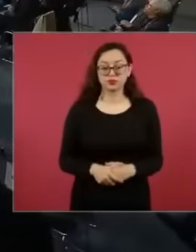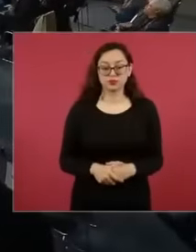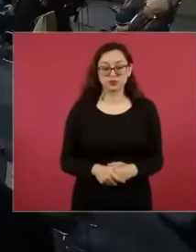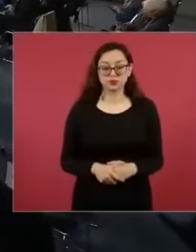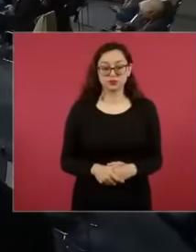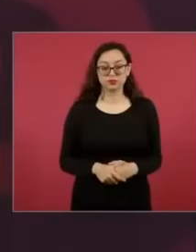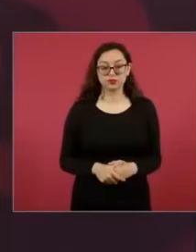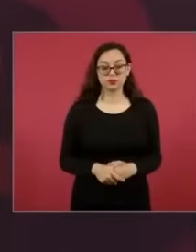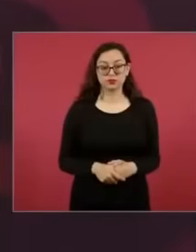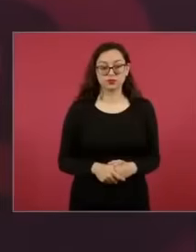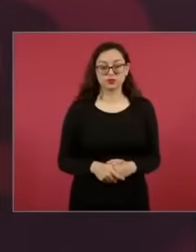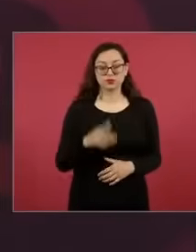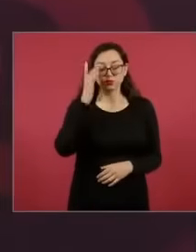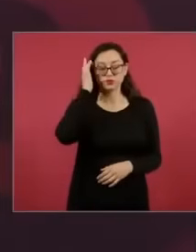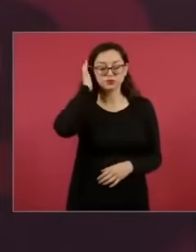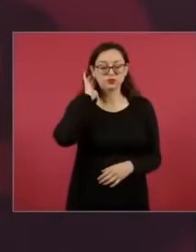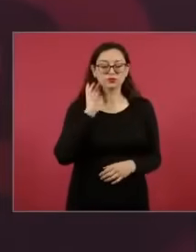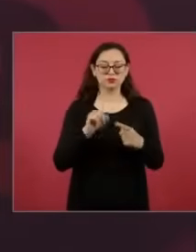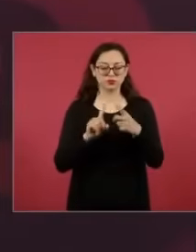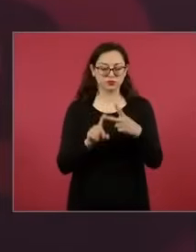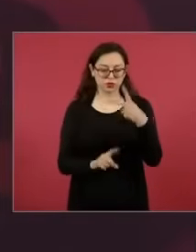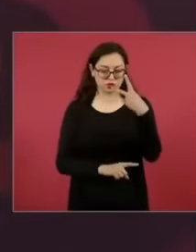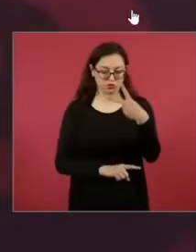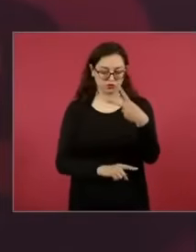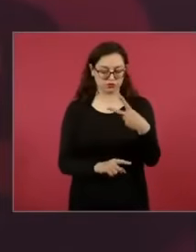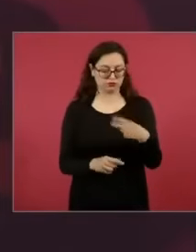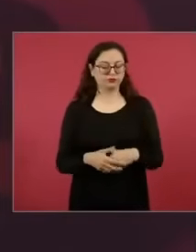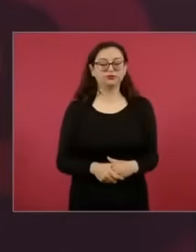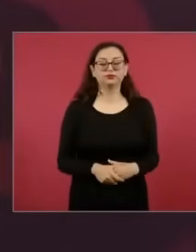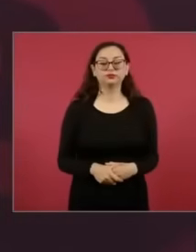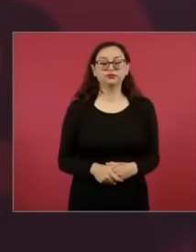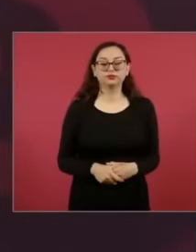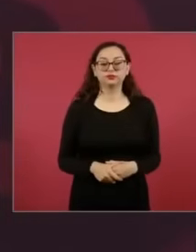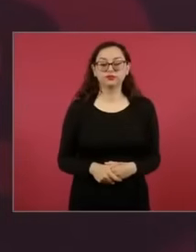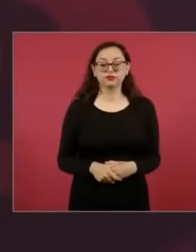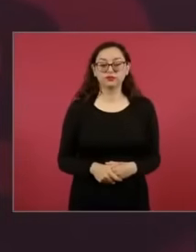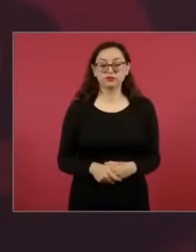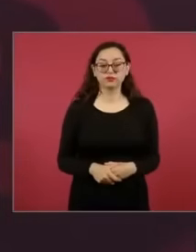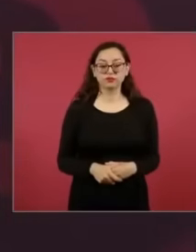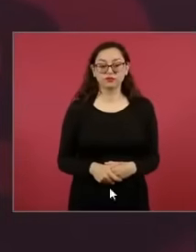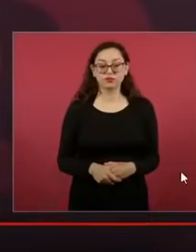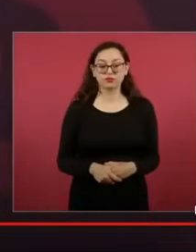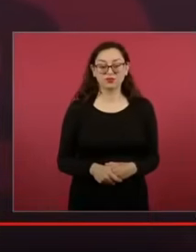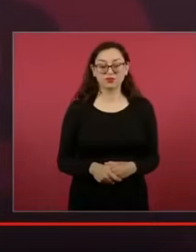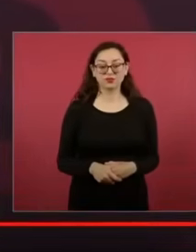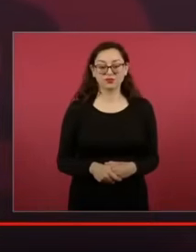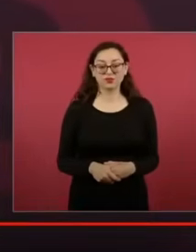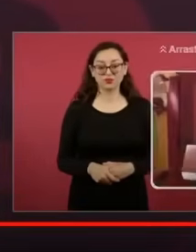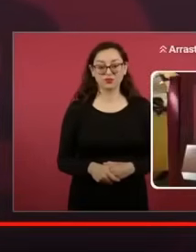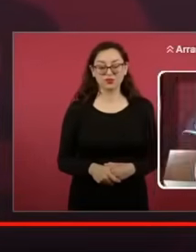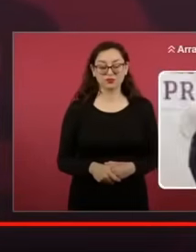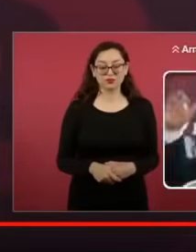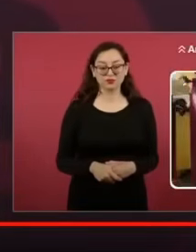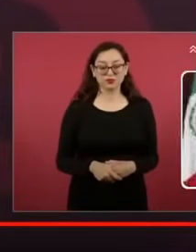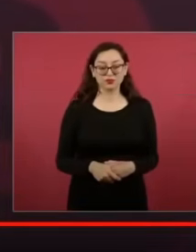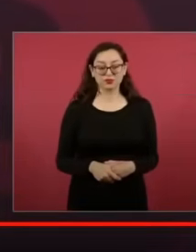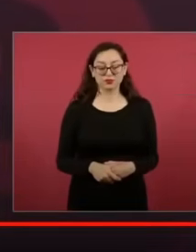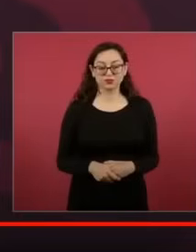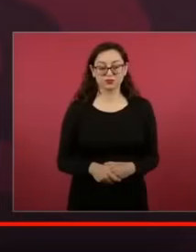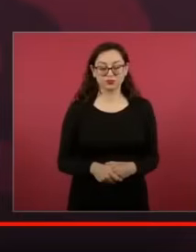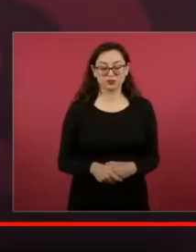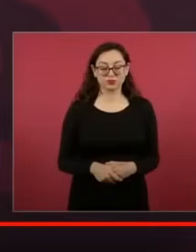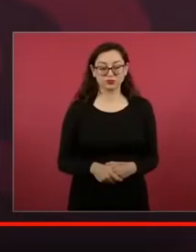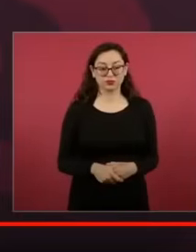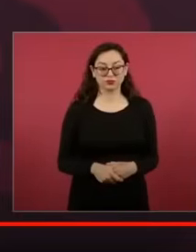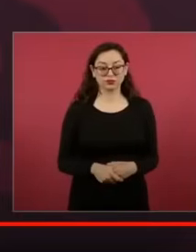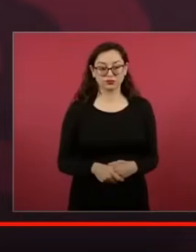respuestas como lo vi en este momento, pues el presidente ha sido muy fuerte. Vamos a escuchar lo último que decía, porque llamó